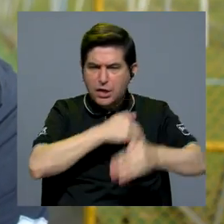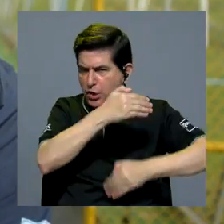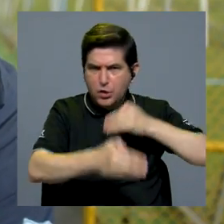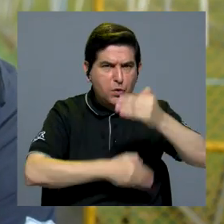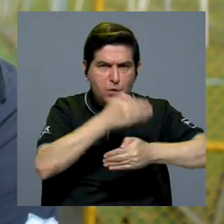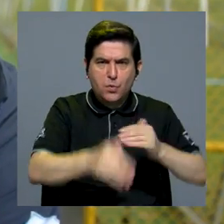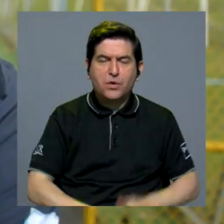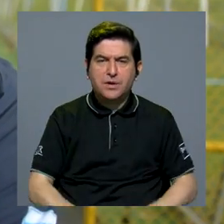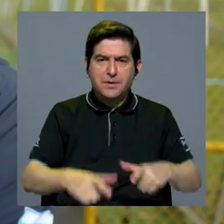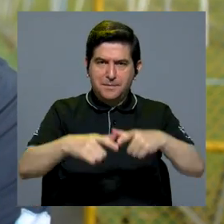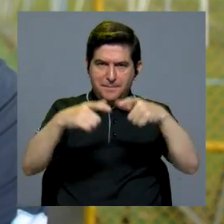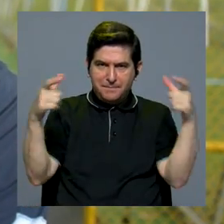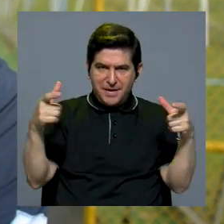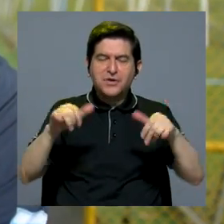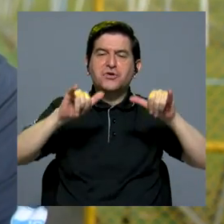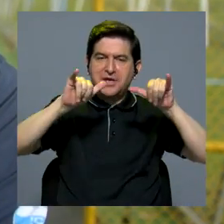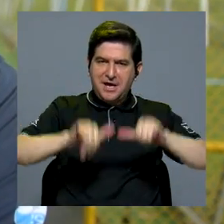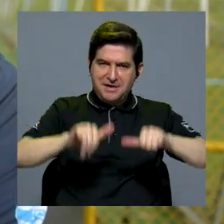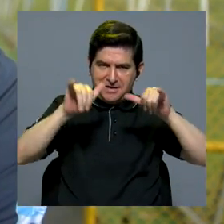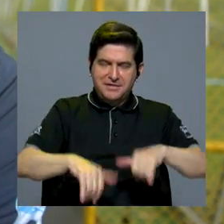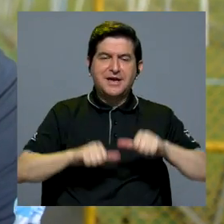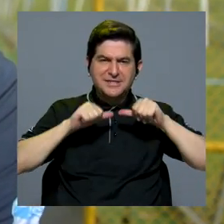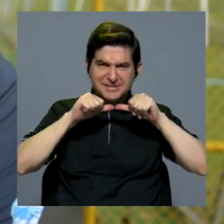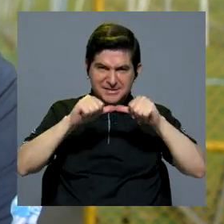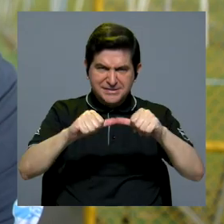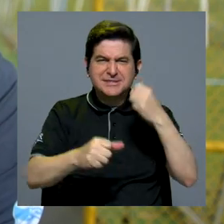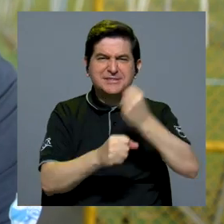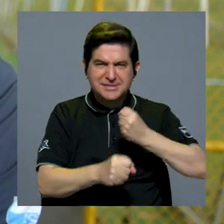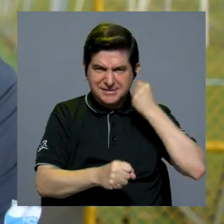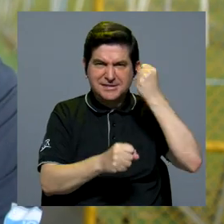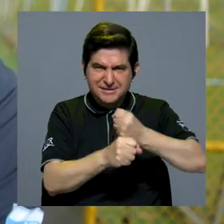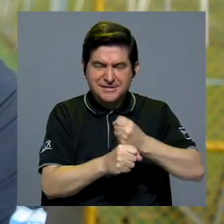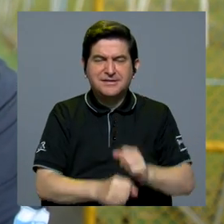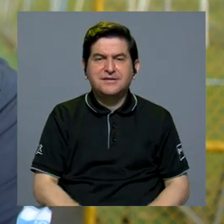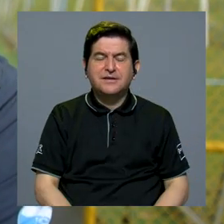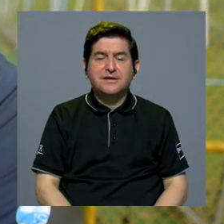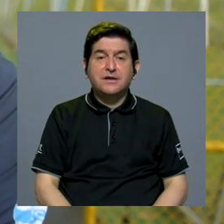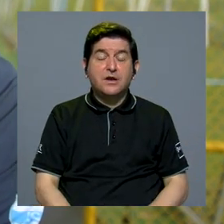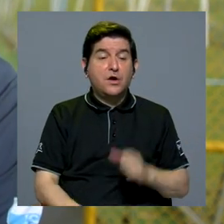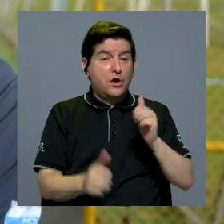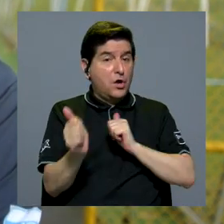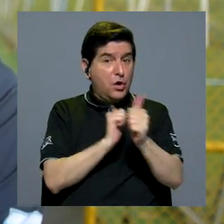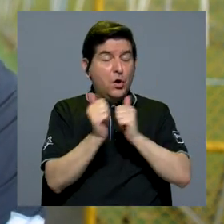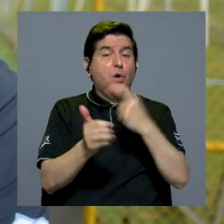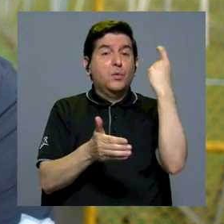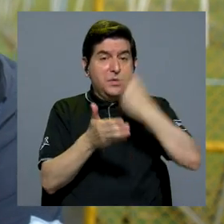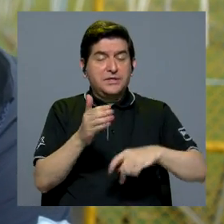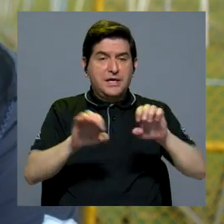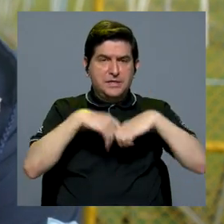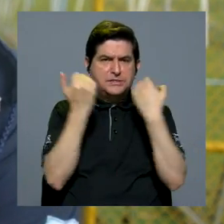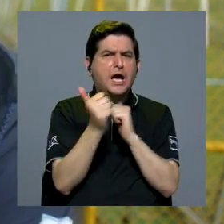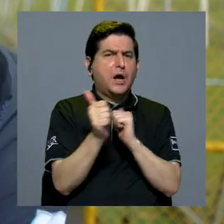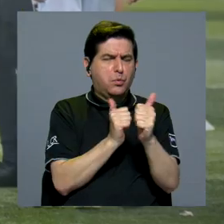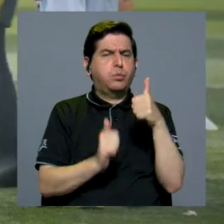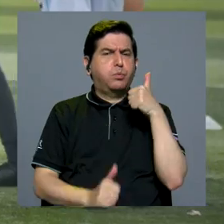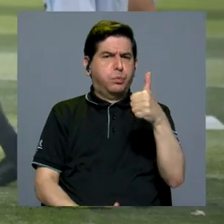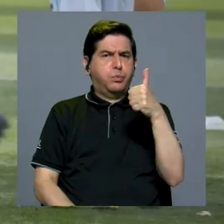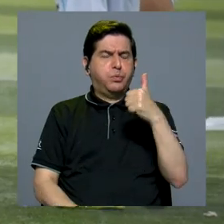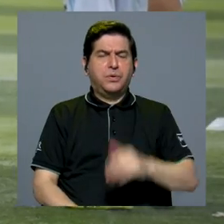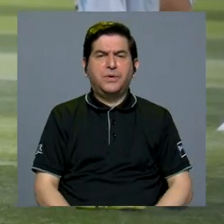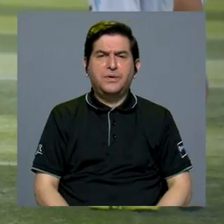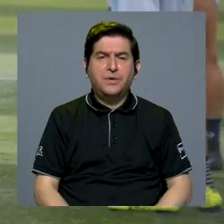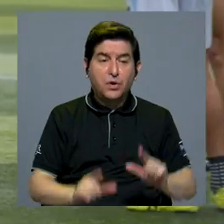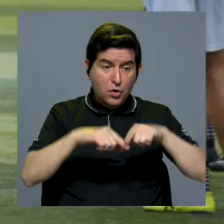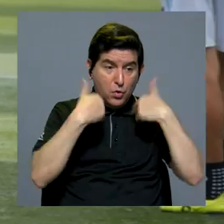torneo muy duro porque los equipos son muy competitivos. Nos tocó un grupo bastante difícil, ir a jugar bastante largo, pero vamos a trabajar y vamos a dar